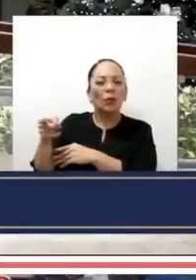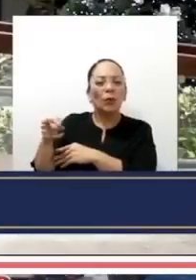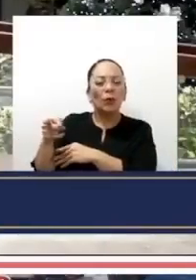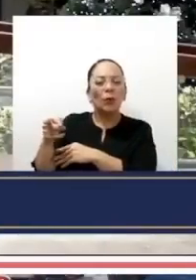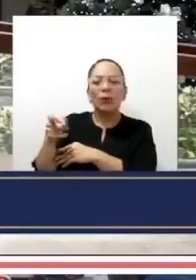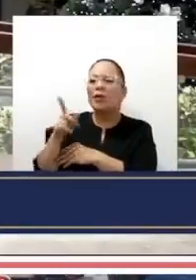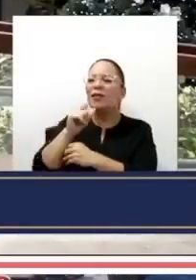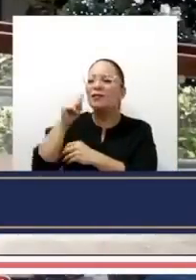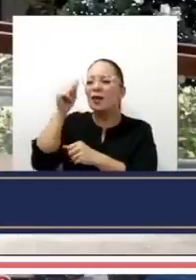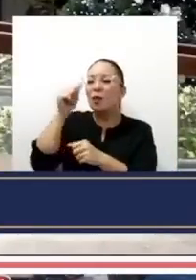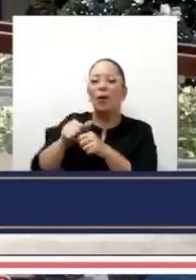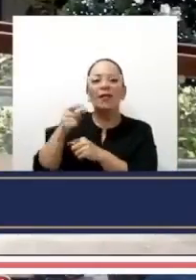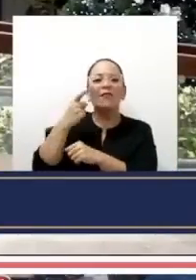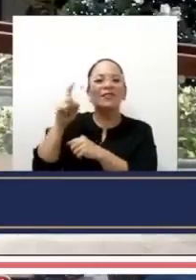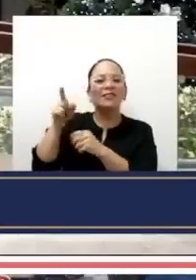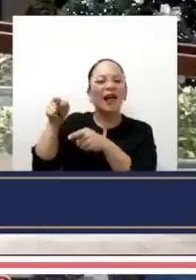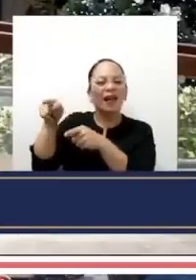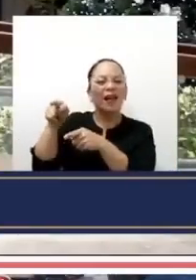¿Alguien se acuerda?